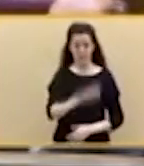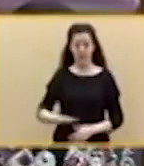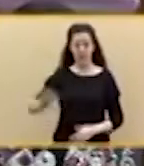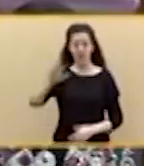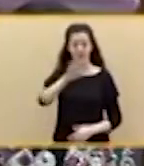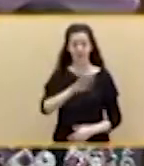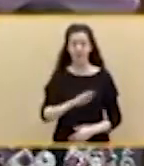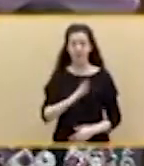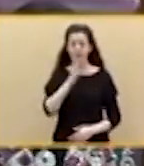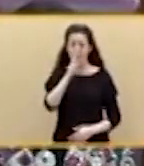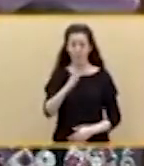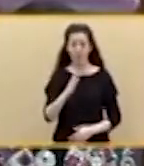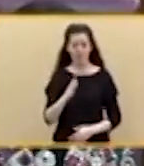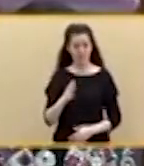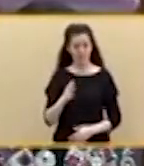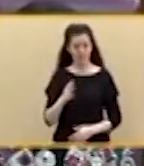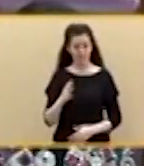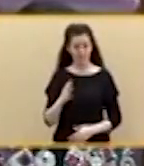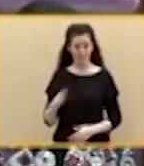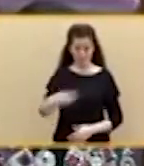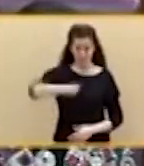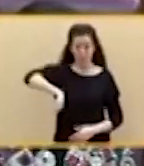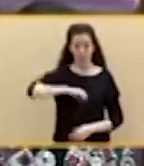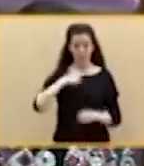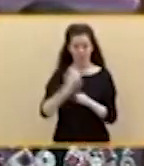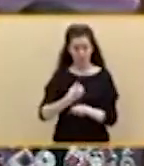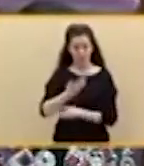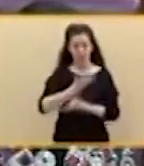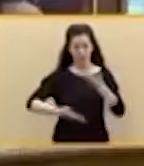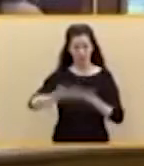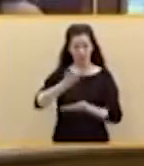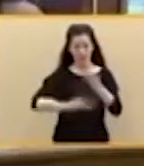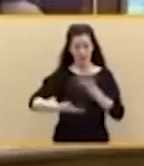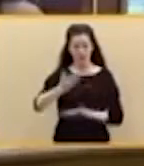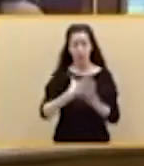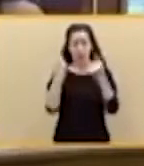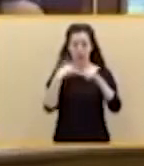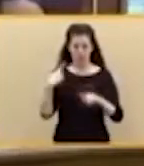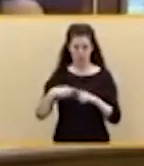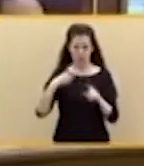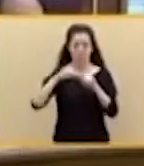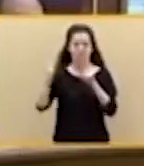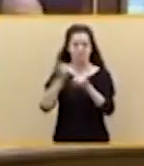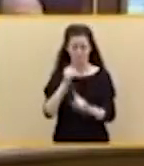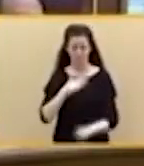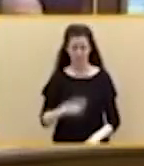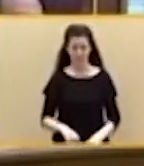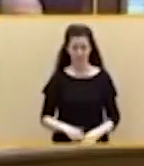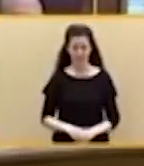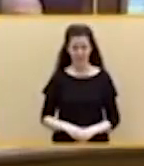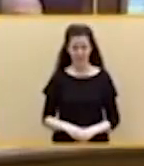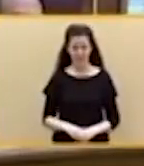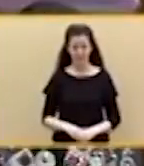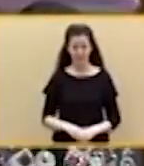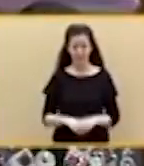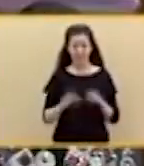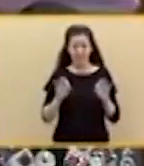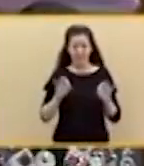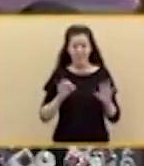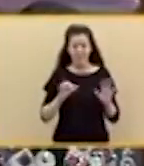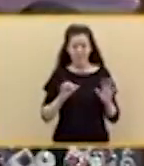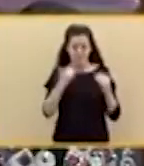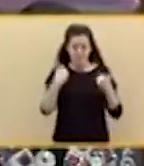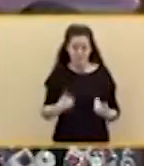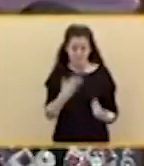Con José María Aznar no gobierno de Mariano Por no tiene que ver Con el ex gobierno de Rajoy Todo eso se dio En la época de